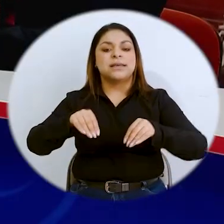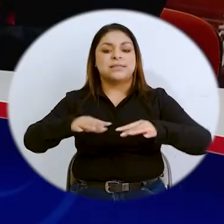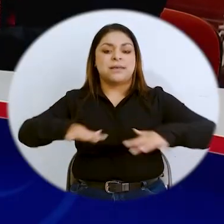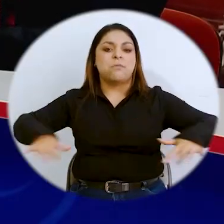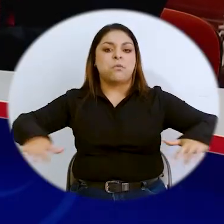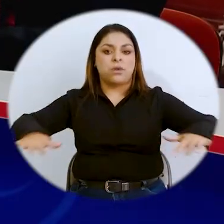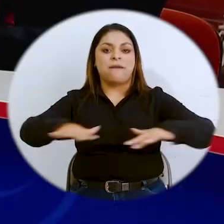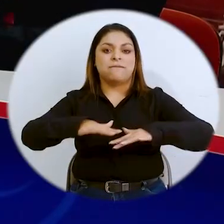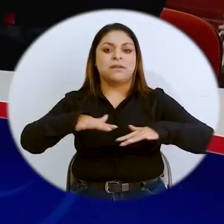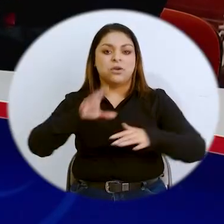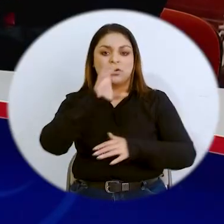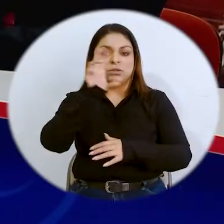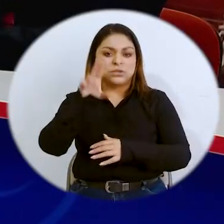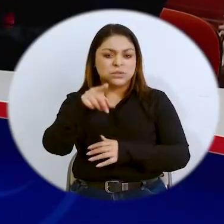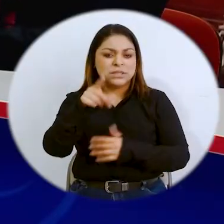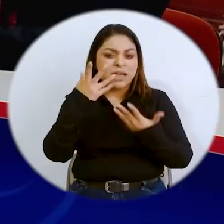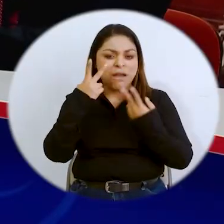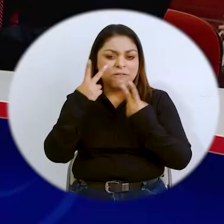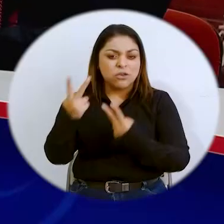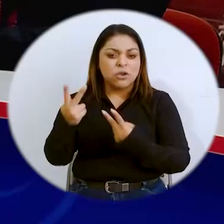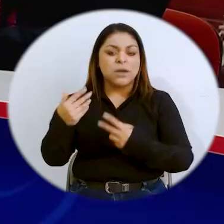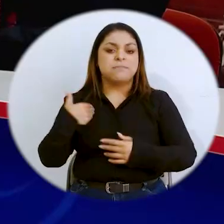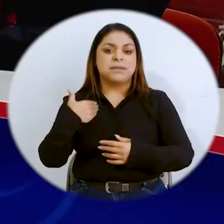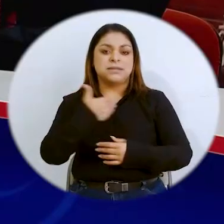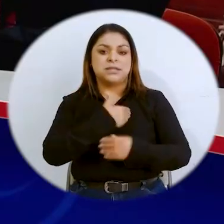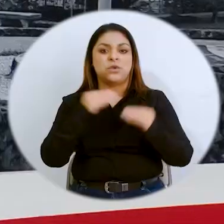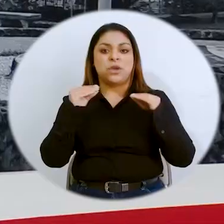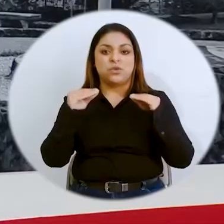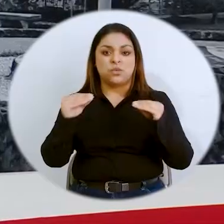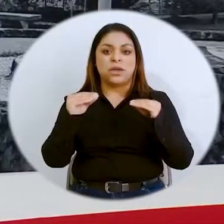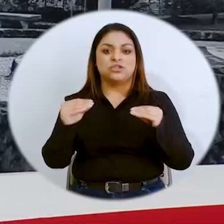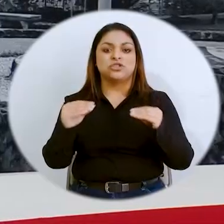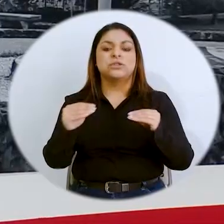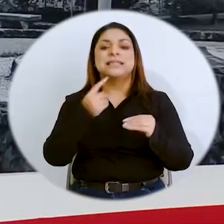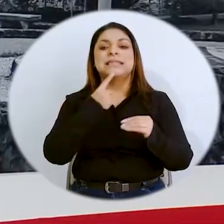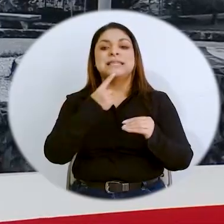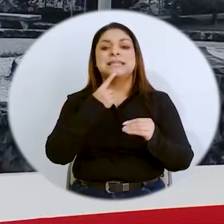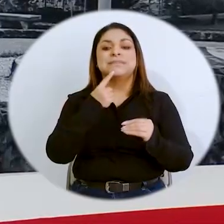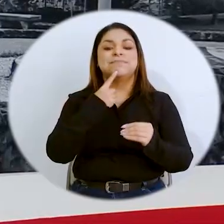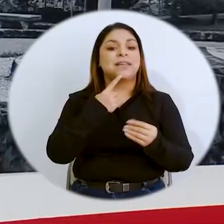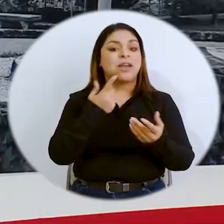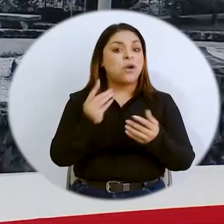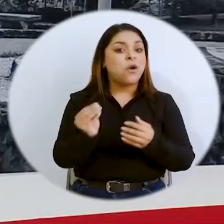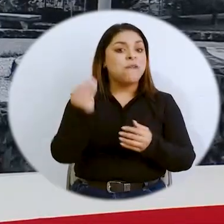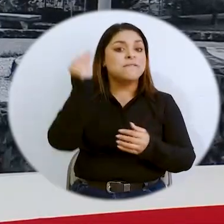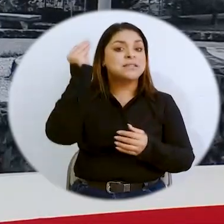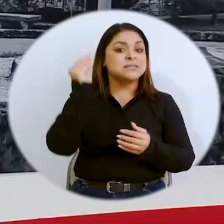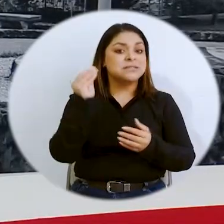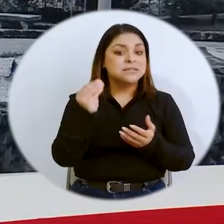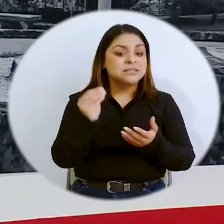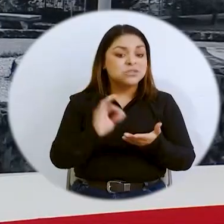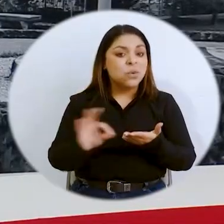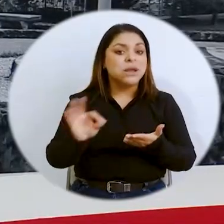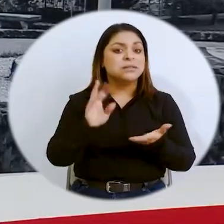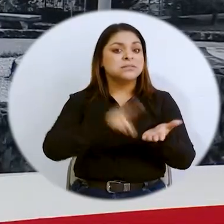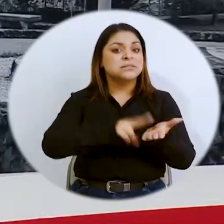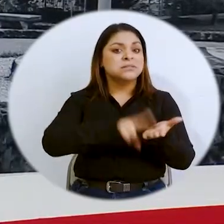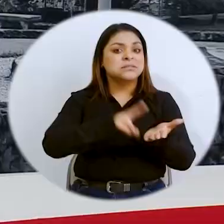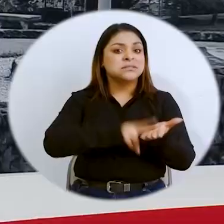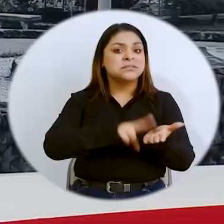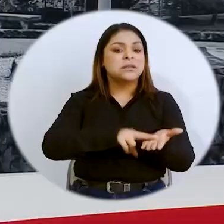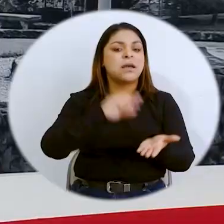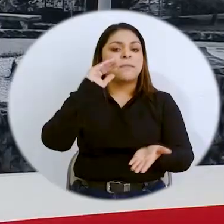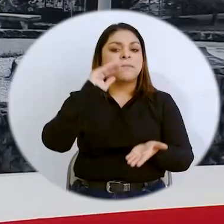Rica. Ya lo hemos visto en las noticias que el Ministerio de Educación dice que hay menos personas jóvenes matriculándose en las escuelas y colegios. Bueno, hay